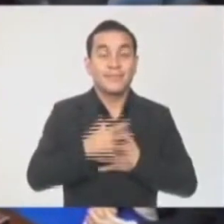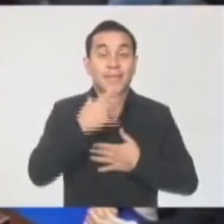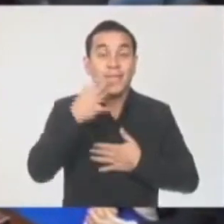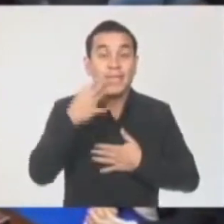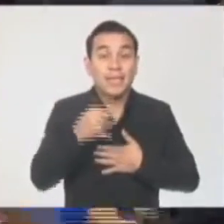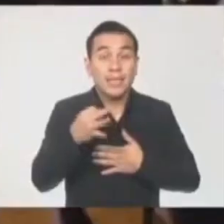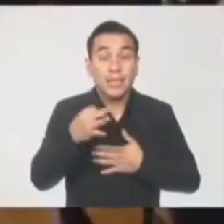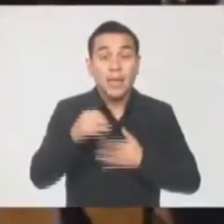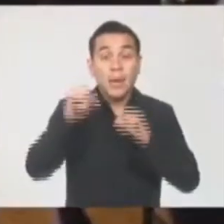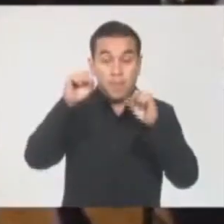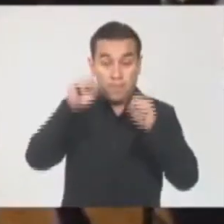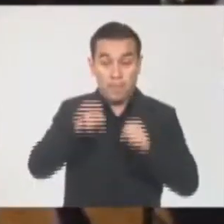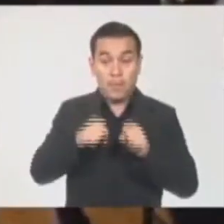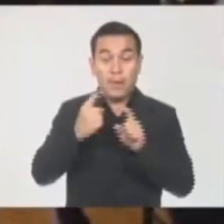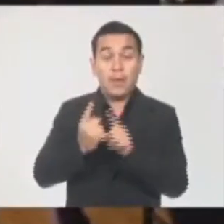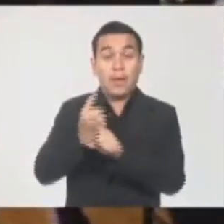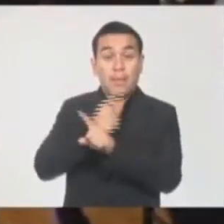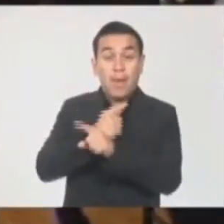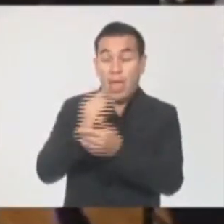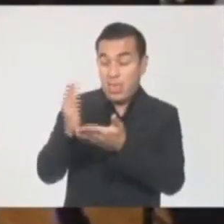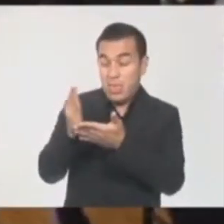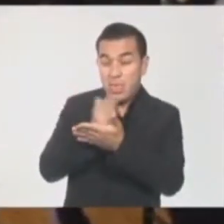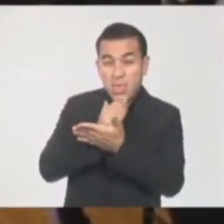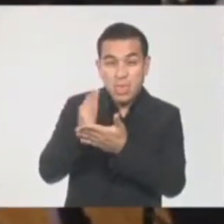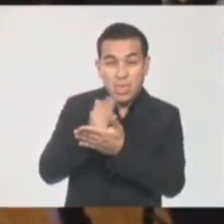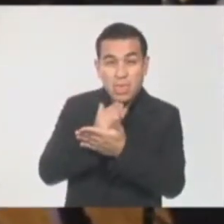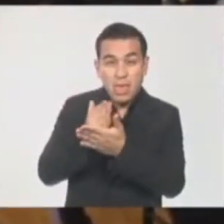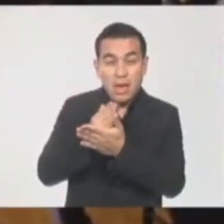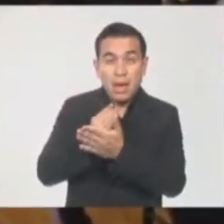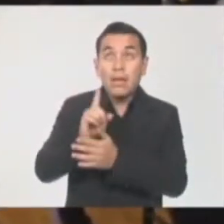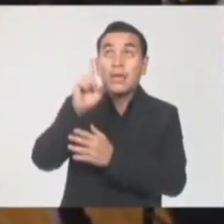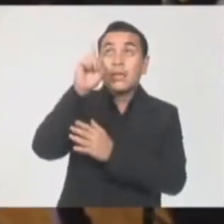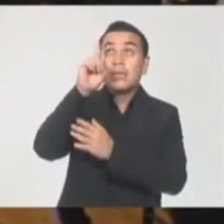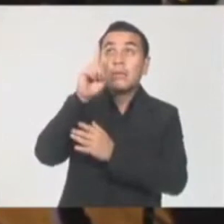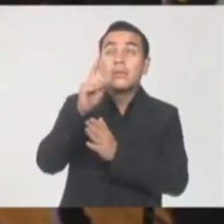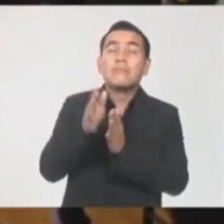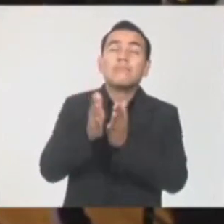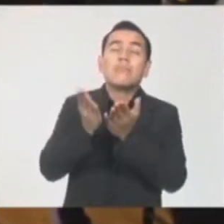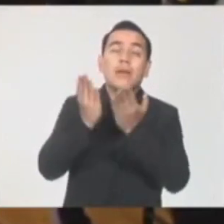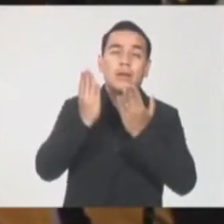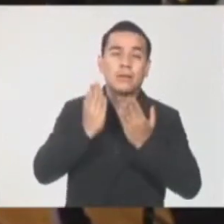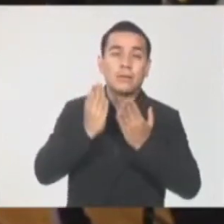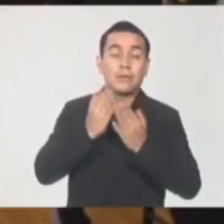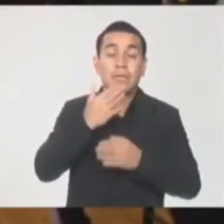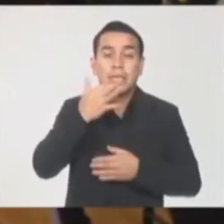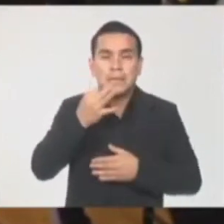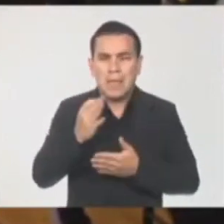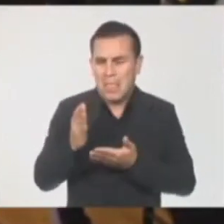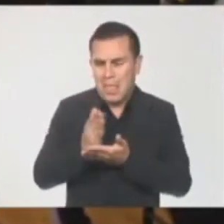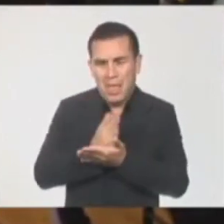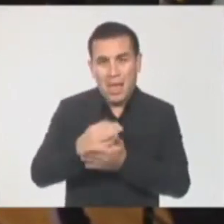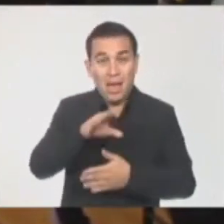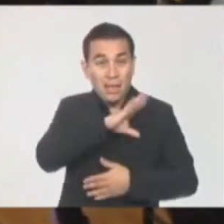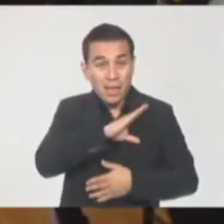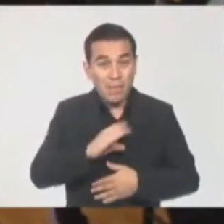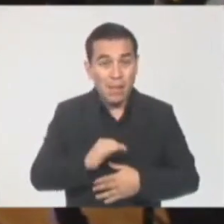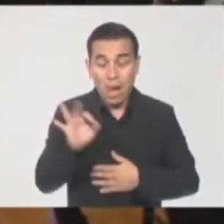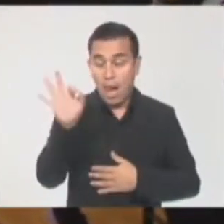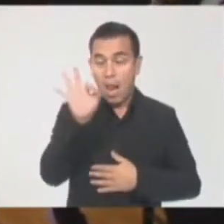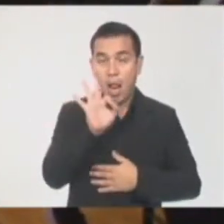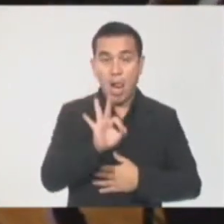Logramos cambiarlo sin postrarnos ante nadie más que a Dios. No voy a decirles que El Salvador es el país de